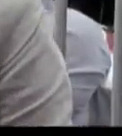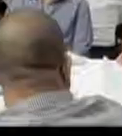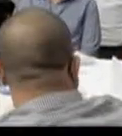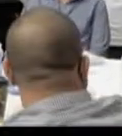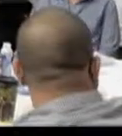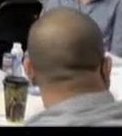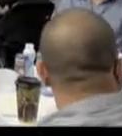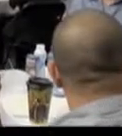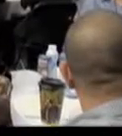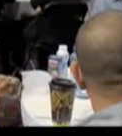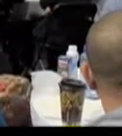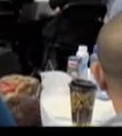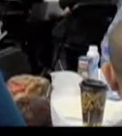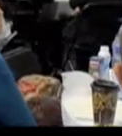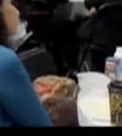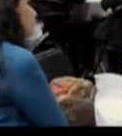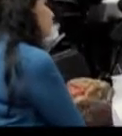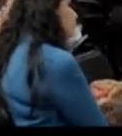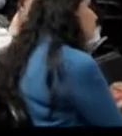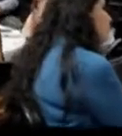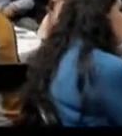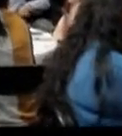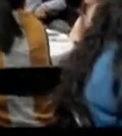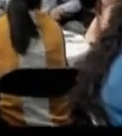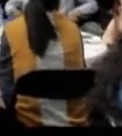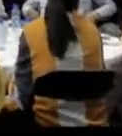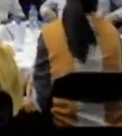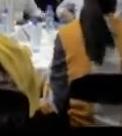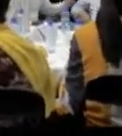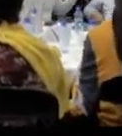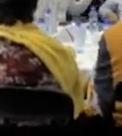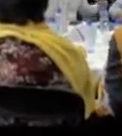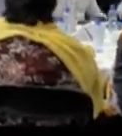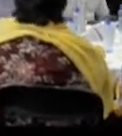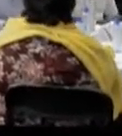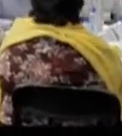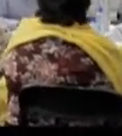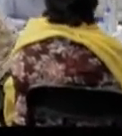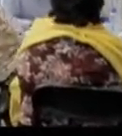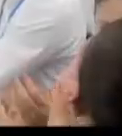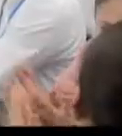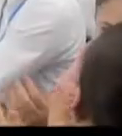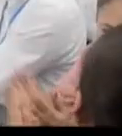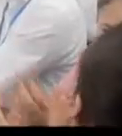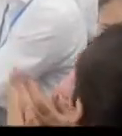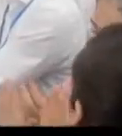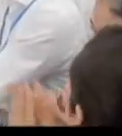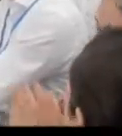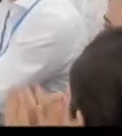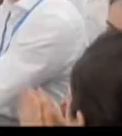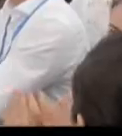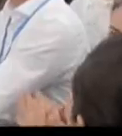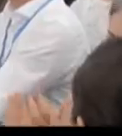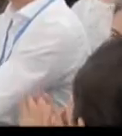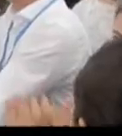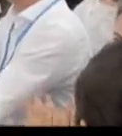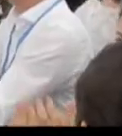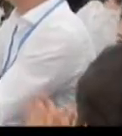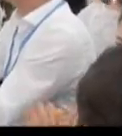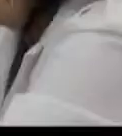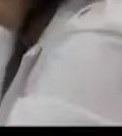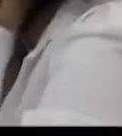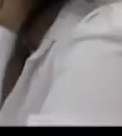planteados. Estos foros se han realizado a lo largo y ancho del territorio nacional, recogiendo las propuestas de casi 65,000